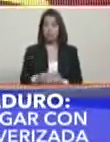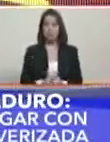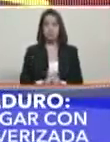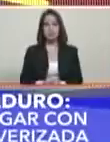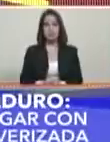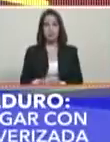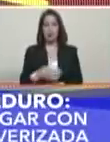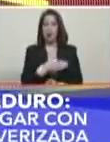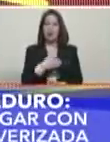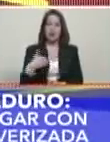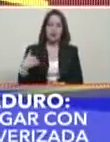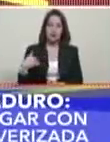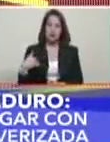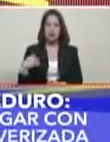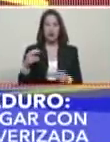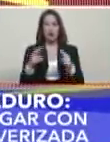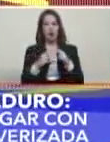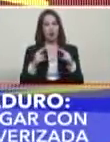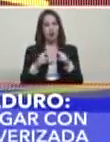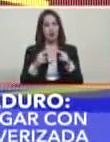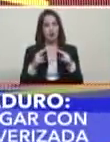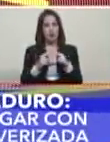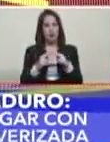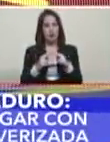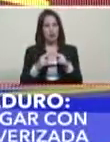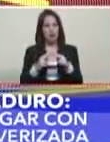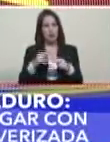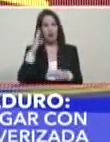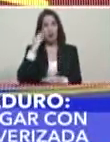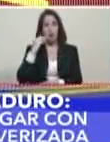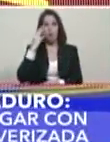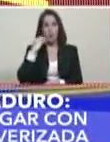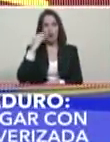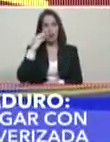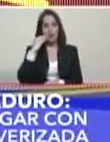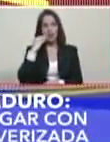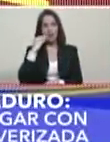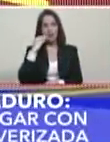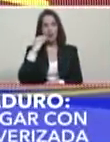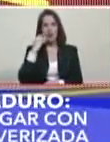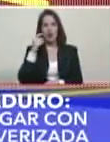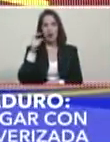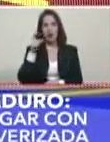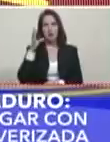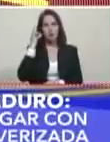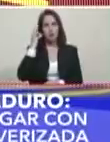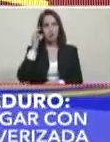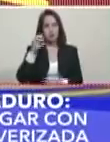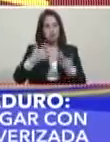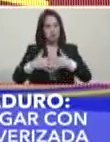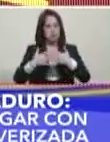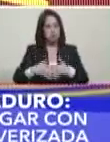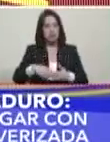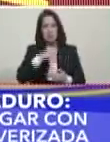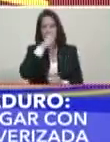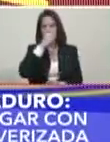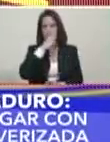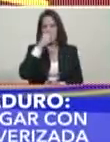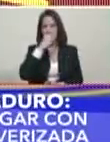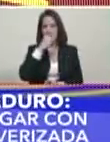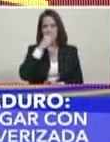Yo quisiera conocer la experiencia de una productora de ganado porcino, de cerdo,